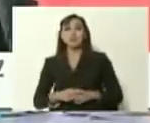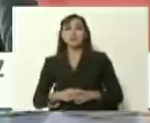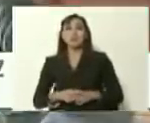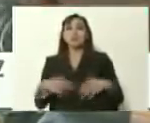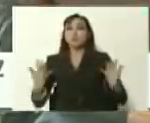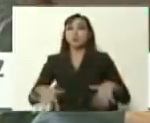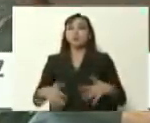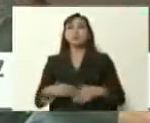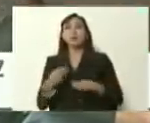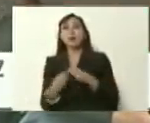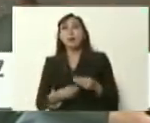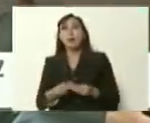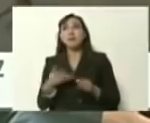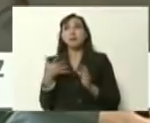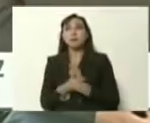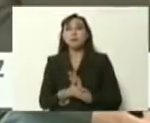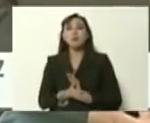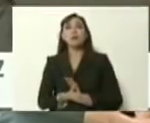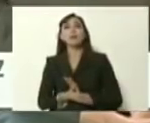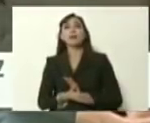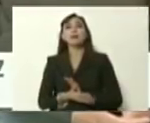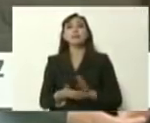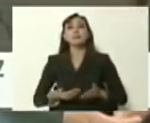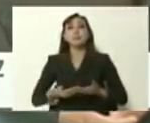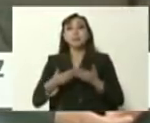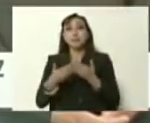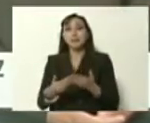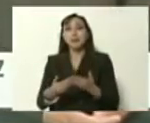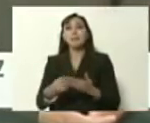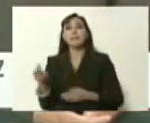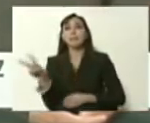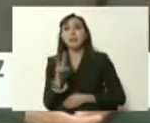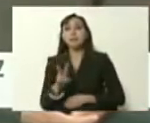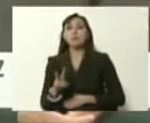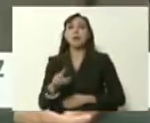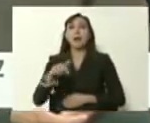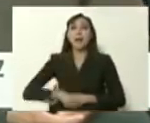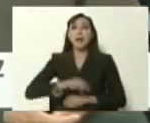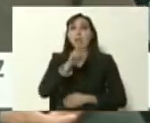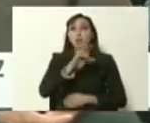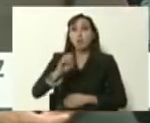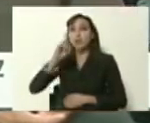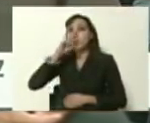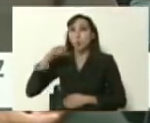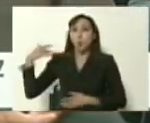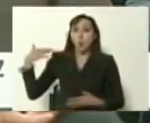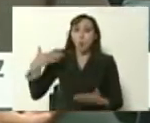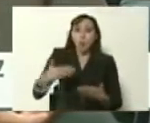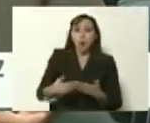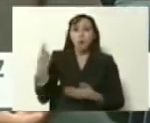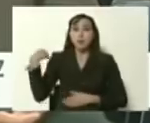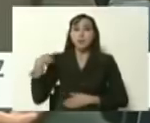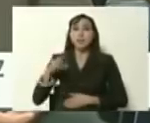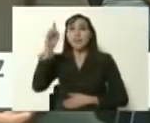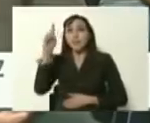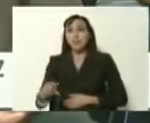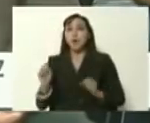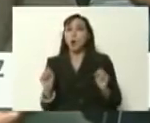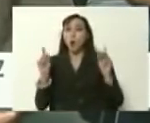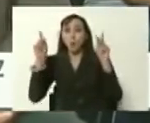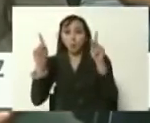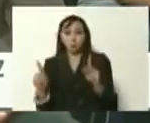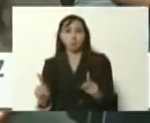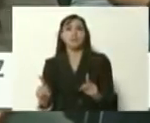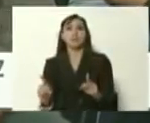la más brutal agresión que haya recibido nuestra patria en 200 años tiene también